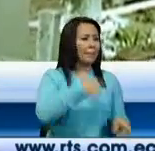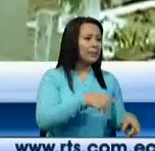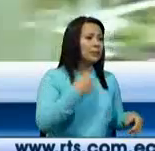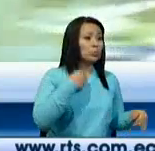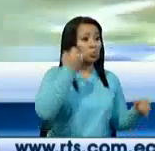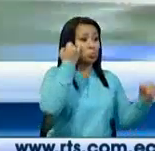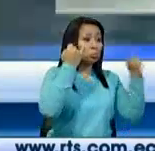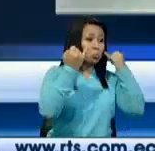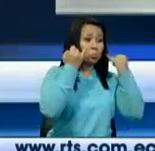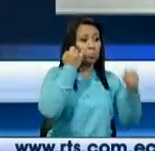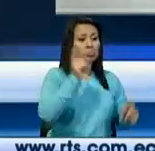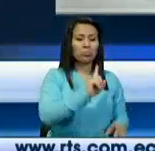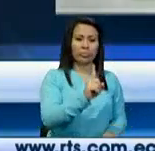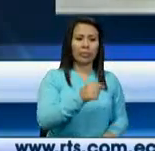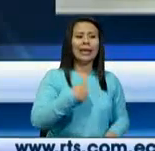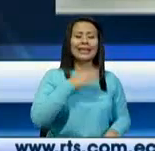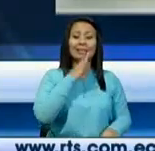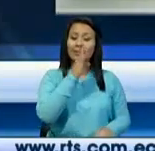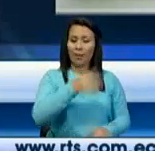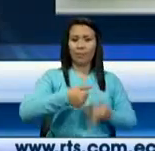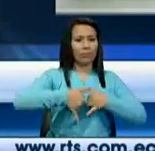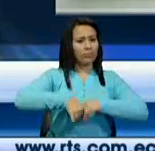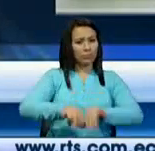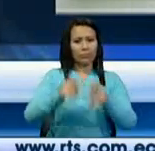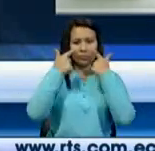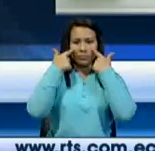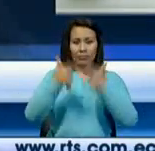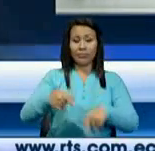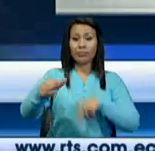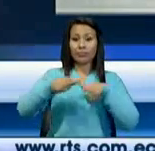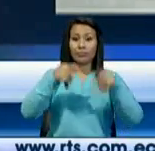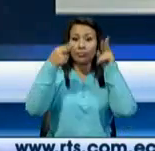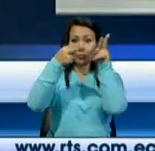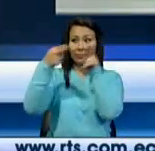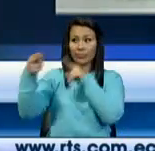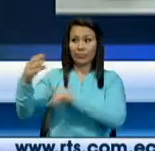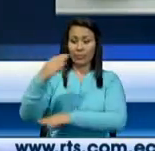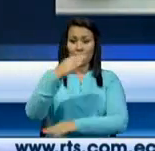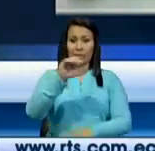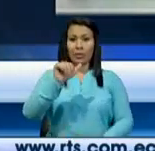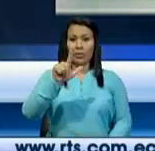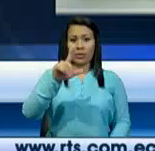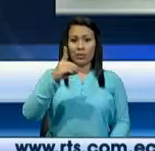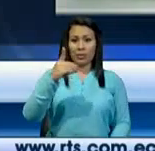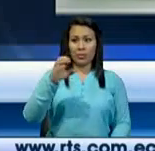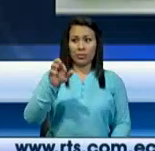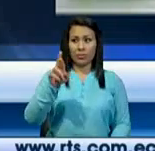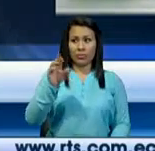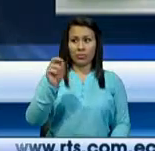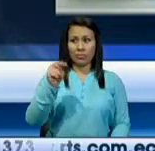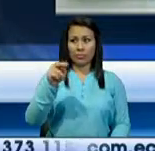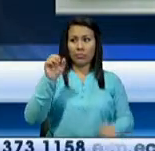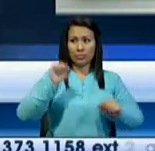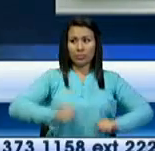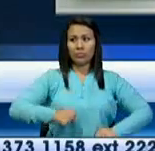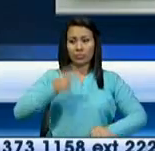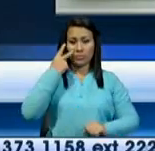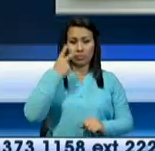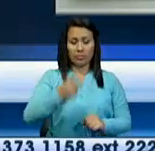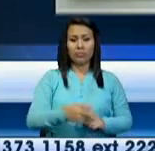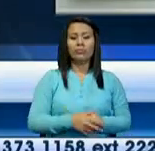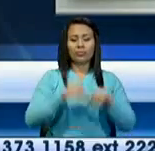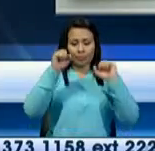muchas veces se ve. Ventajosamente aquí en Calderón, como en Otavalo, por ejemplo, sí se mantiene todavía en buena parte